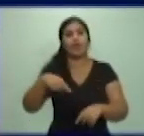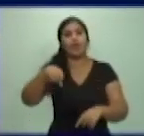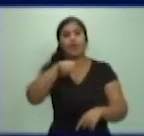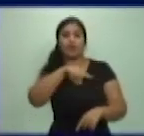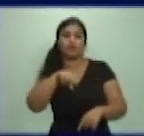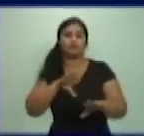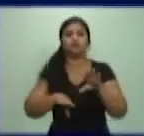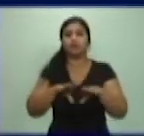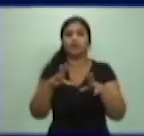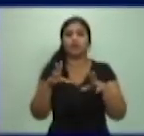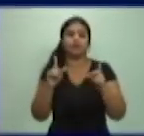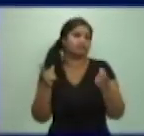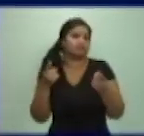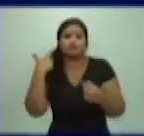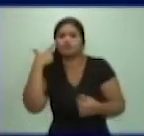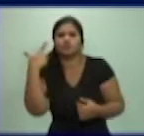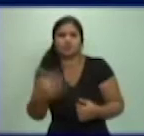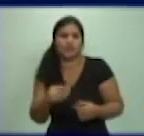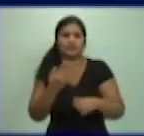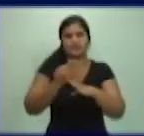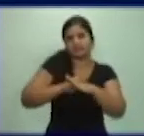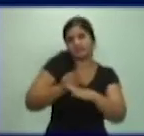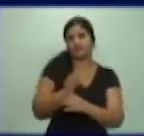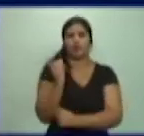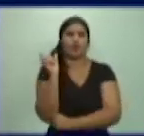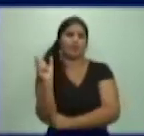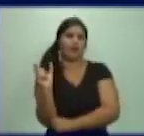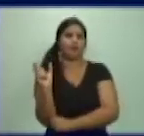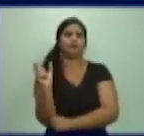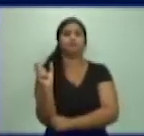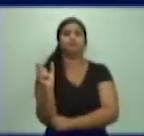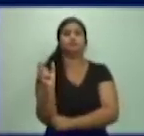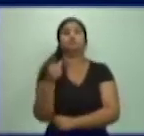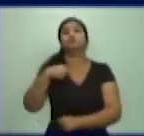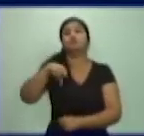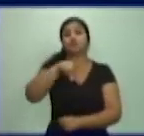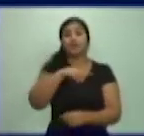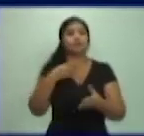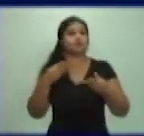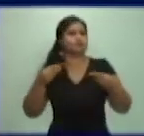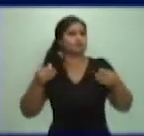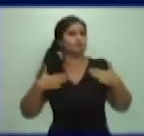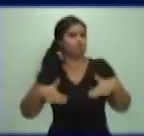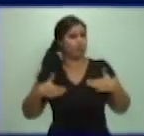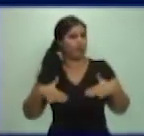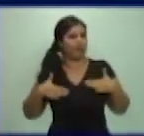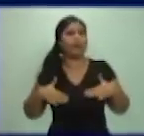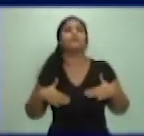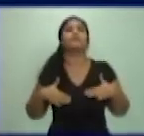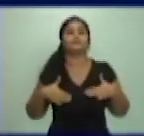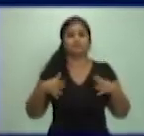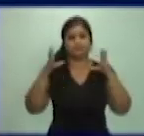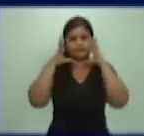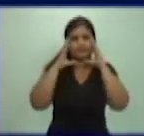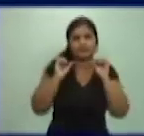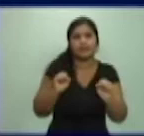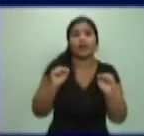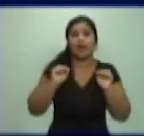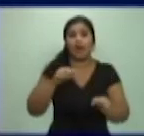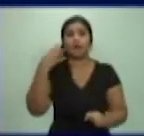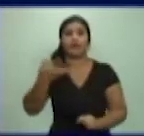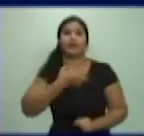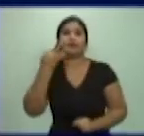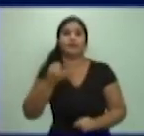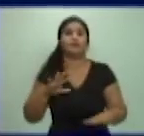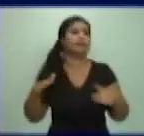sabe llevar el significado de la palabra más allá de lo que realmente tiene delante. y en este caso estamos hablando de un texto. Por su